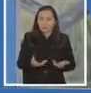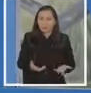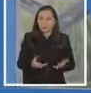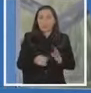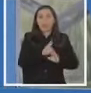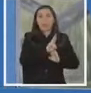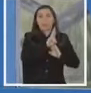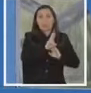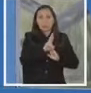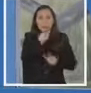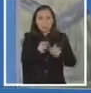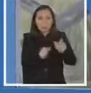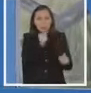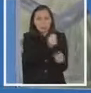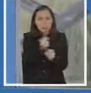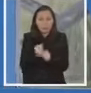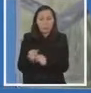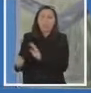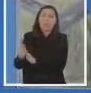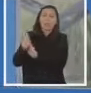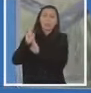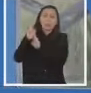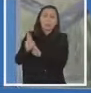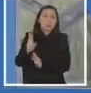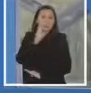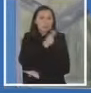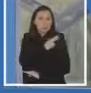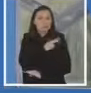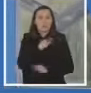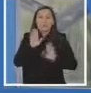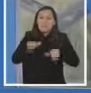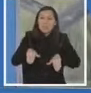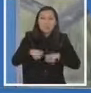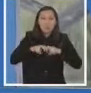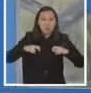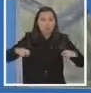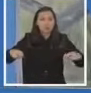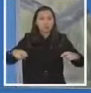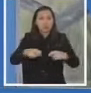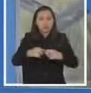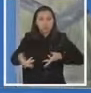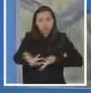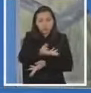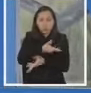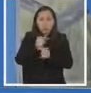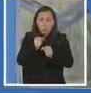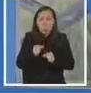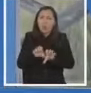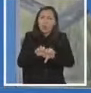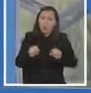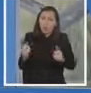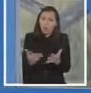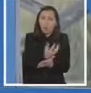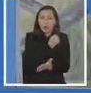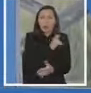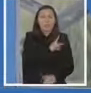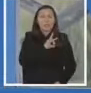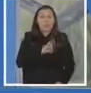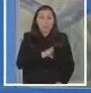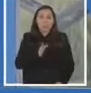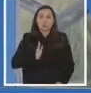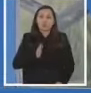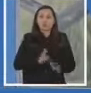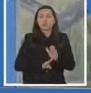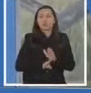los representantes de los trabajadores y los representantes de los empleadores, juntos en un mismo espacio. Podemos lograr esos consensos para que Chile